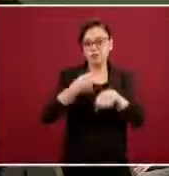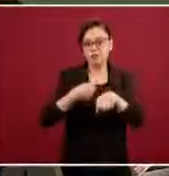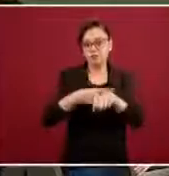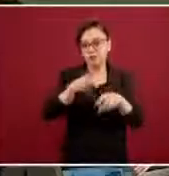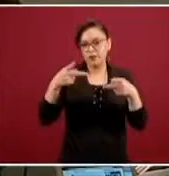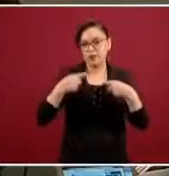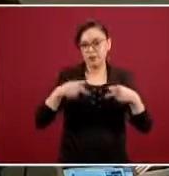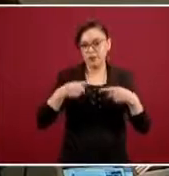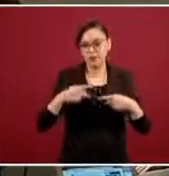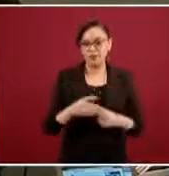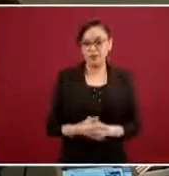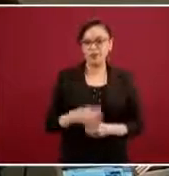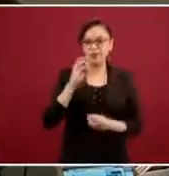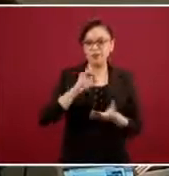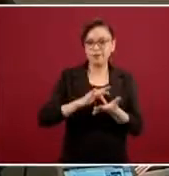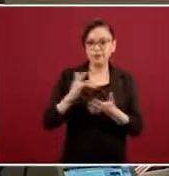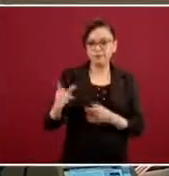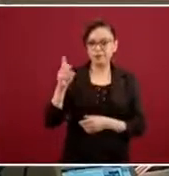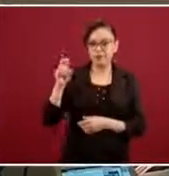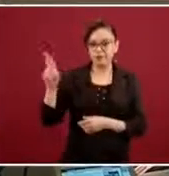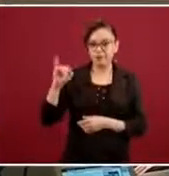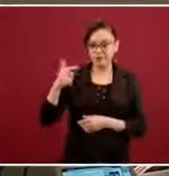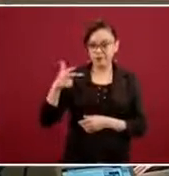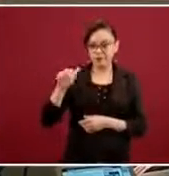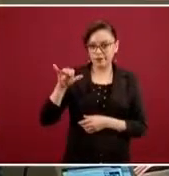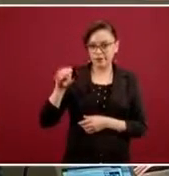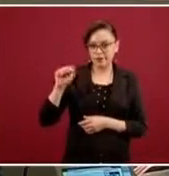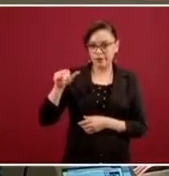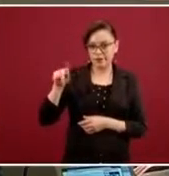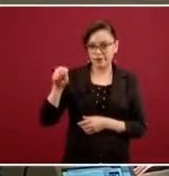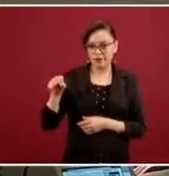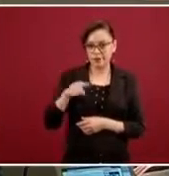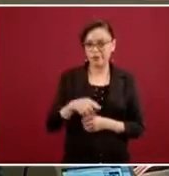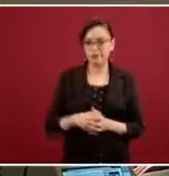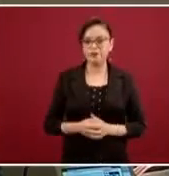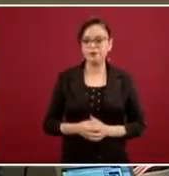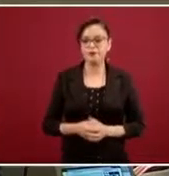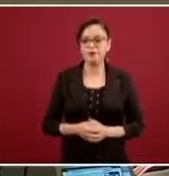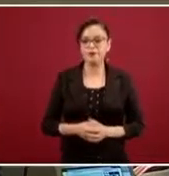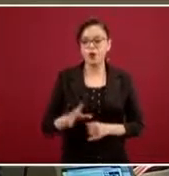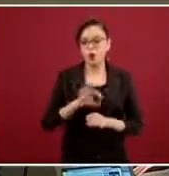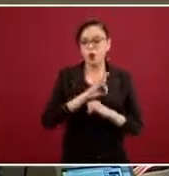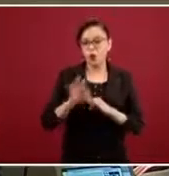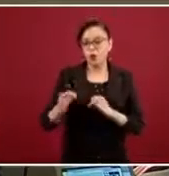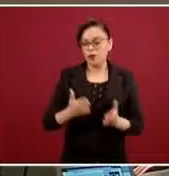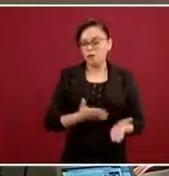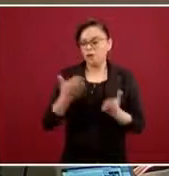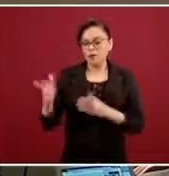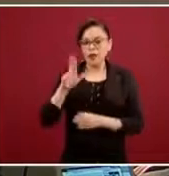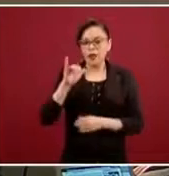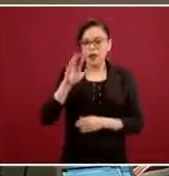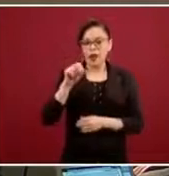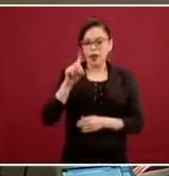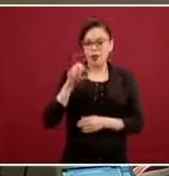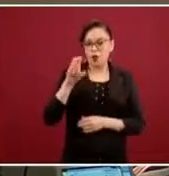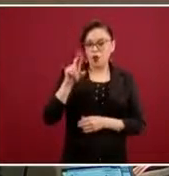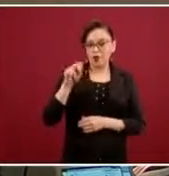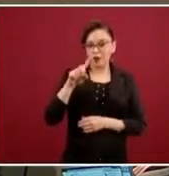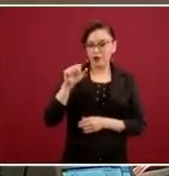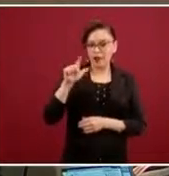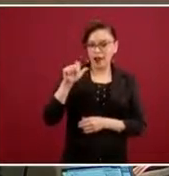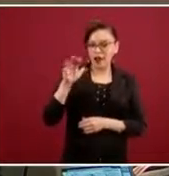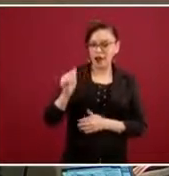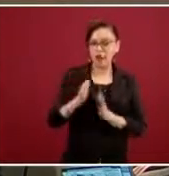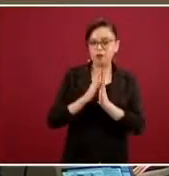doctor José Ignacio Santos, secretario del Consejo de Salubridad General. Finalmente, le pido al doctor Ricardo Cortés Alcalá si